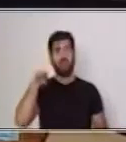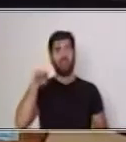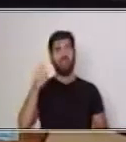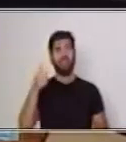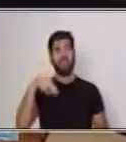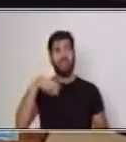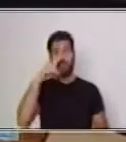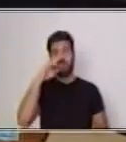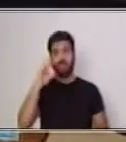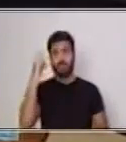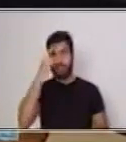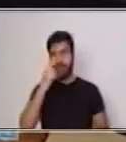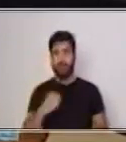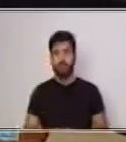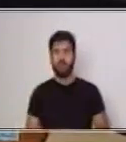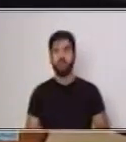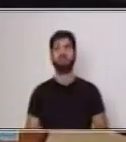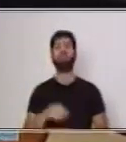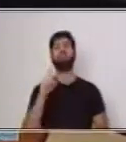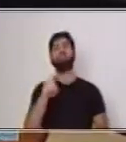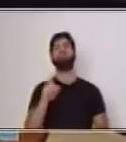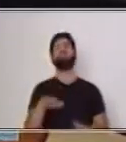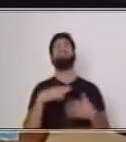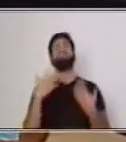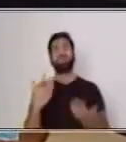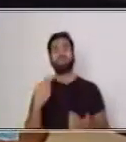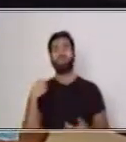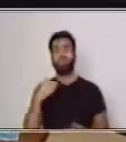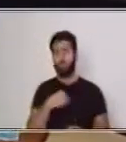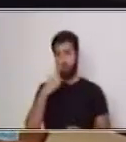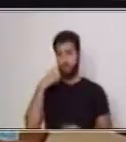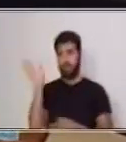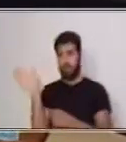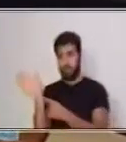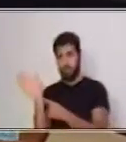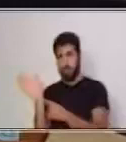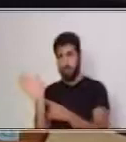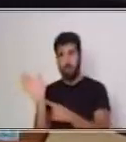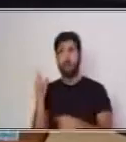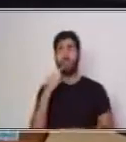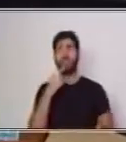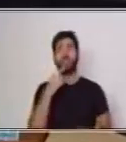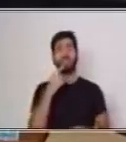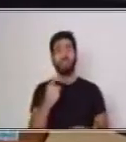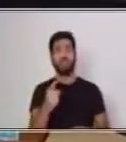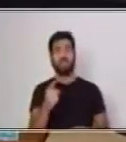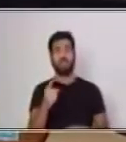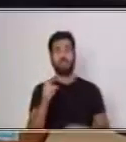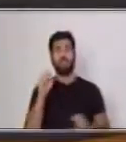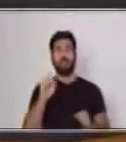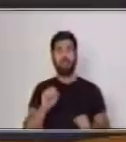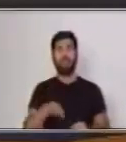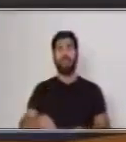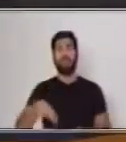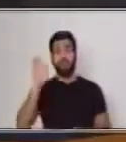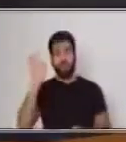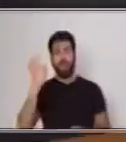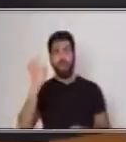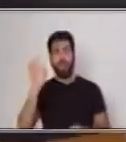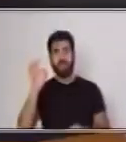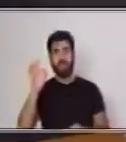Los párrafos sintetizantes, también aquí nos dice, nos va a servir para encontrar una